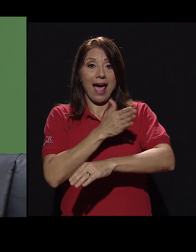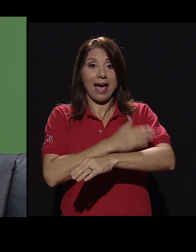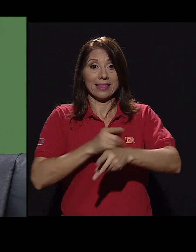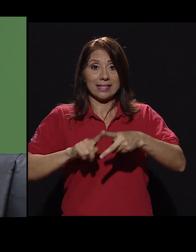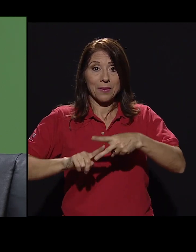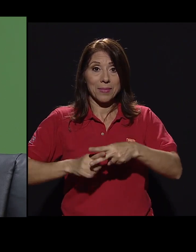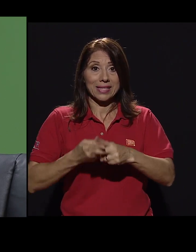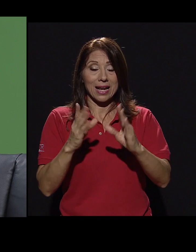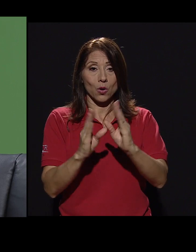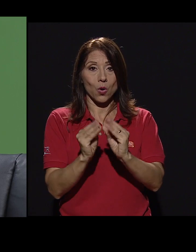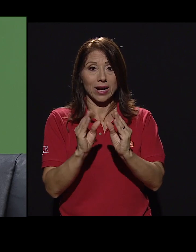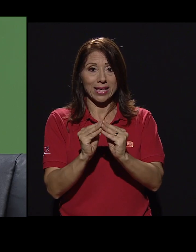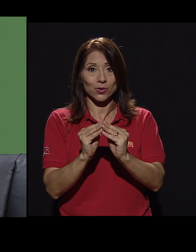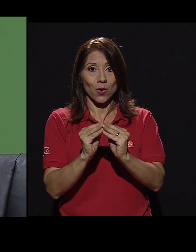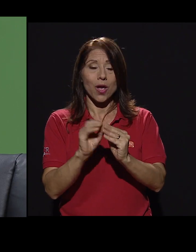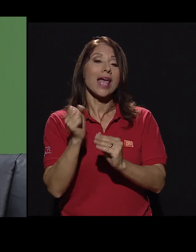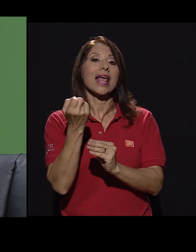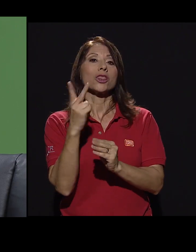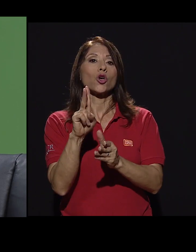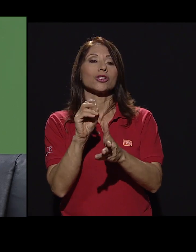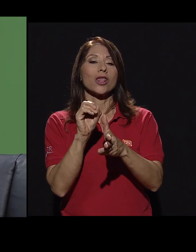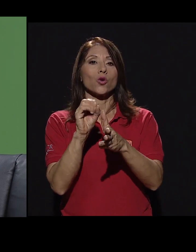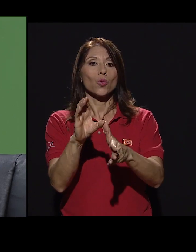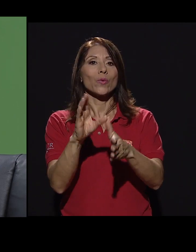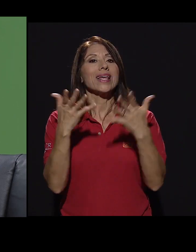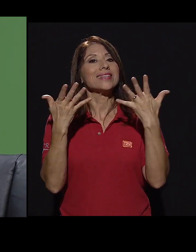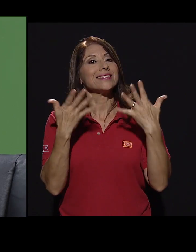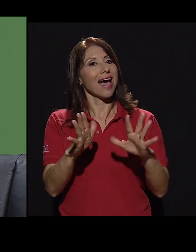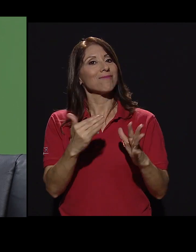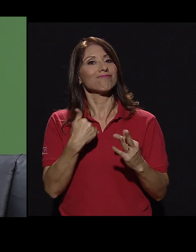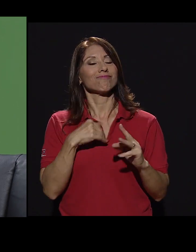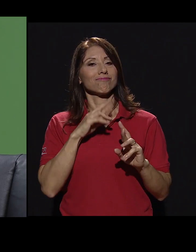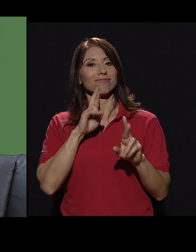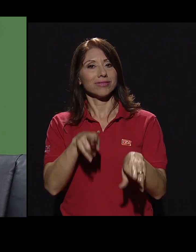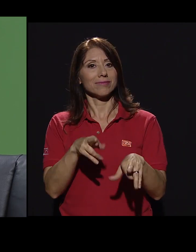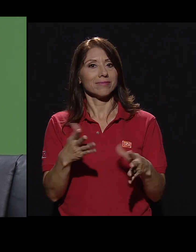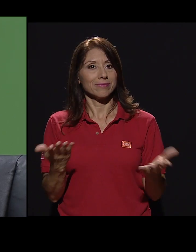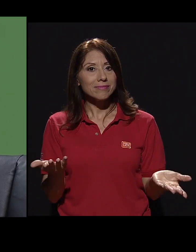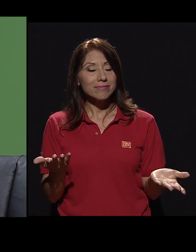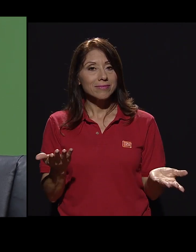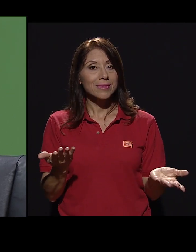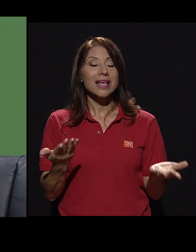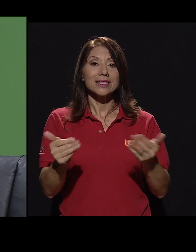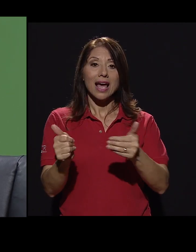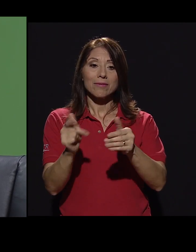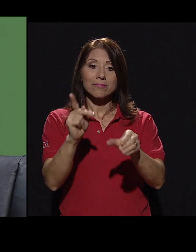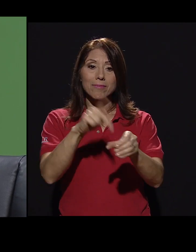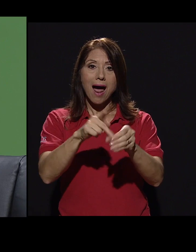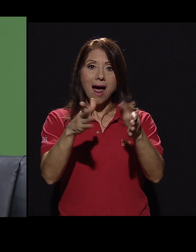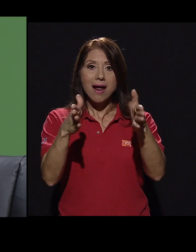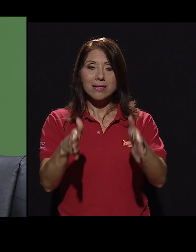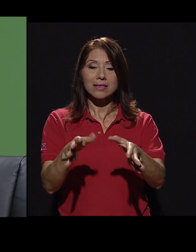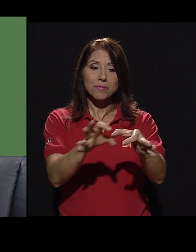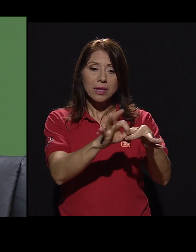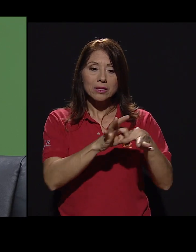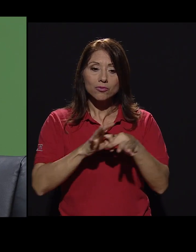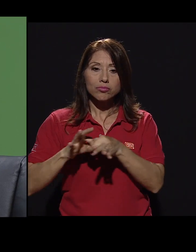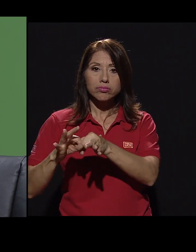congreso El 12 de octubre Ya el resultado está Y donde se han unido Actores